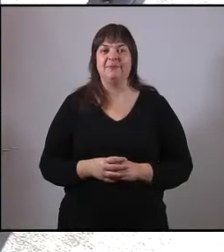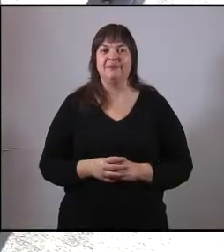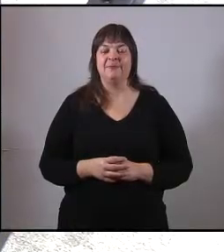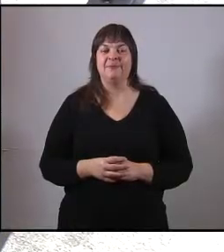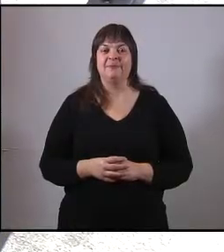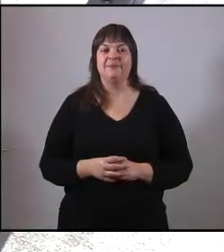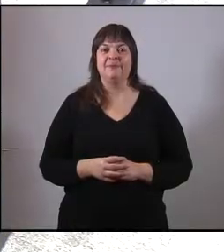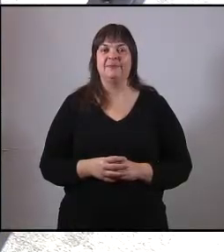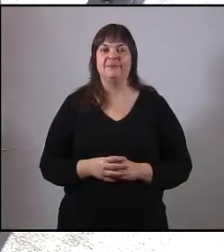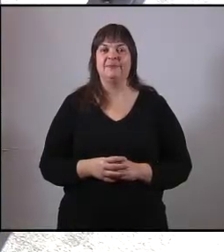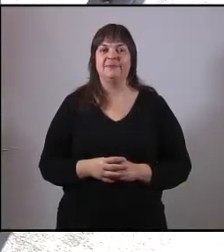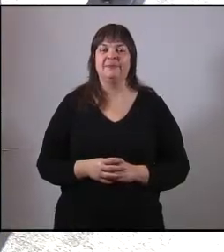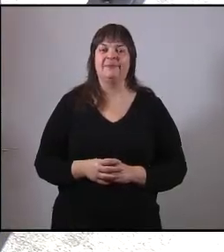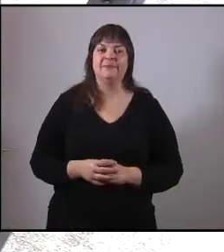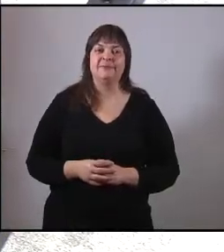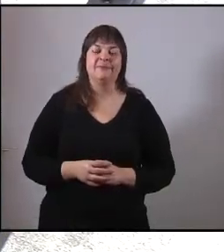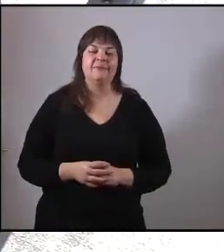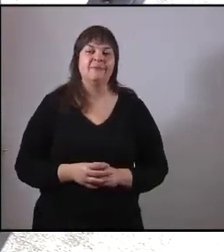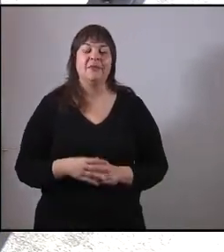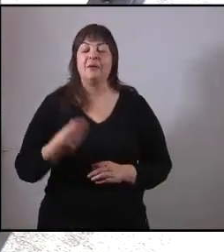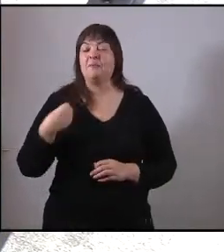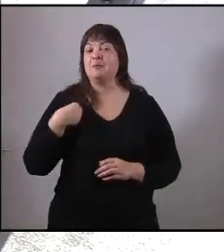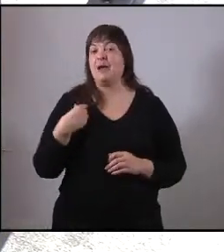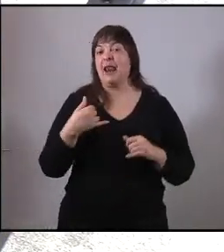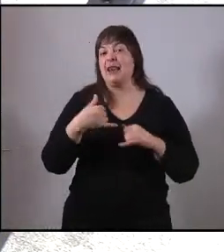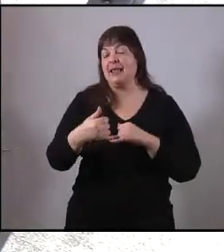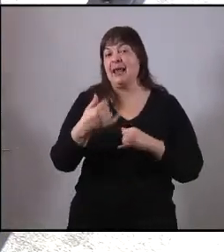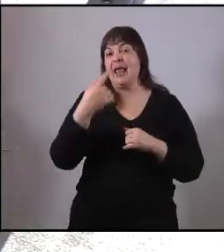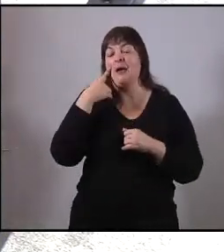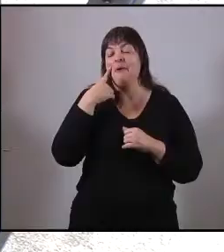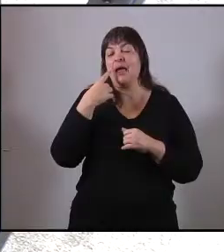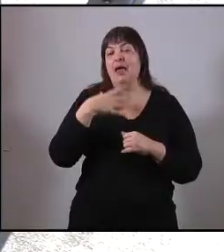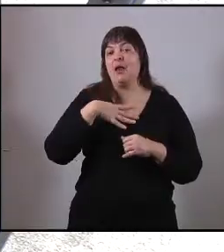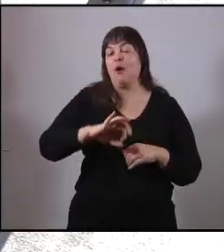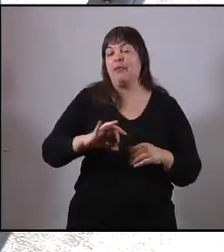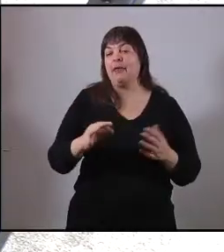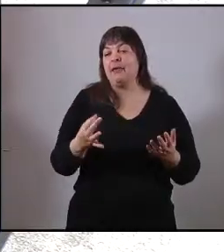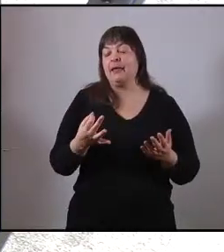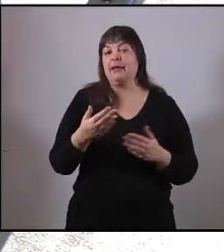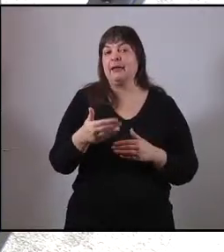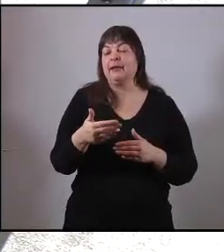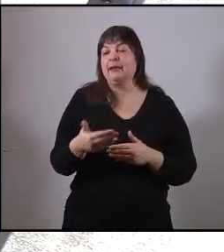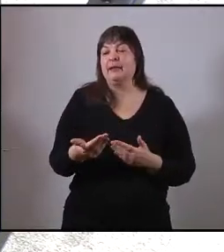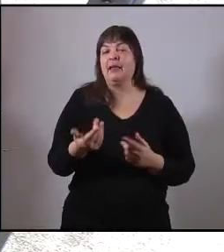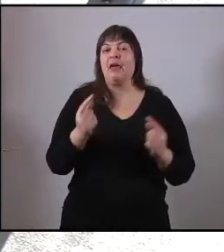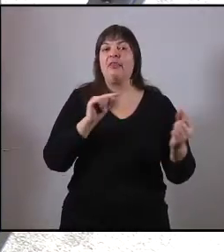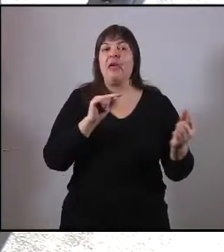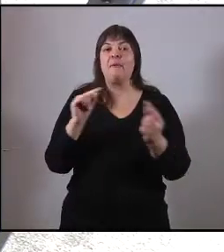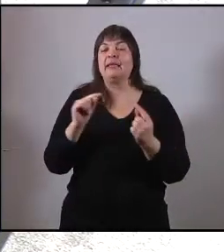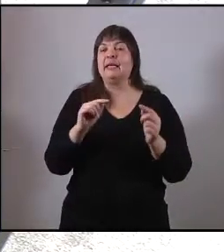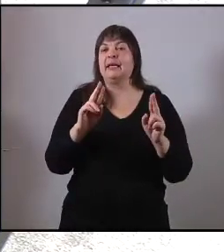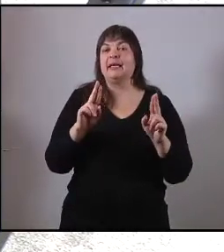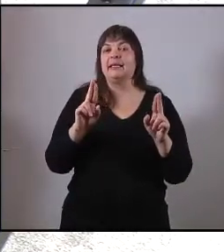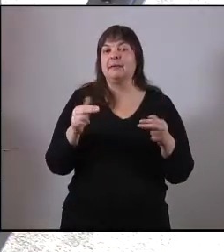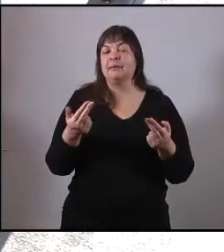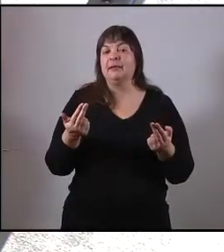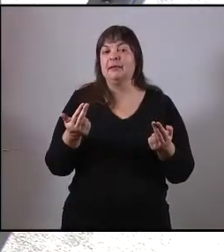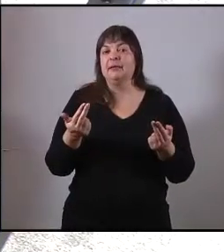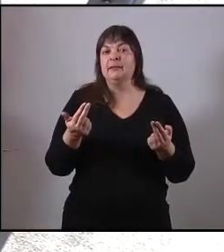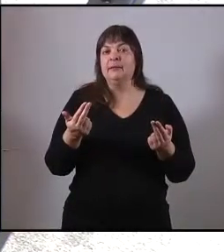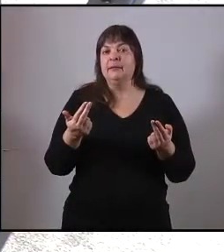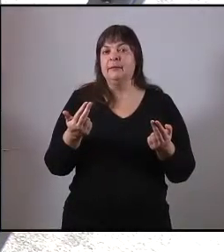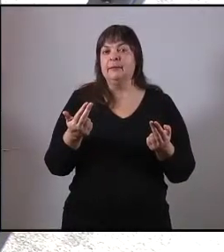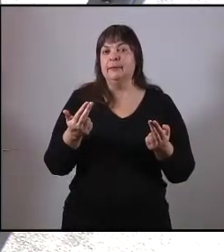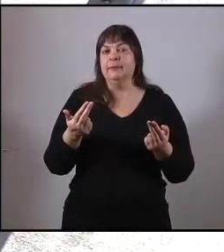Seguimos. Siguiendo un poco con la línea y con las posibilidades, no sé si ha habido debate sobre la posibilidad